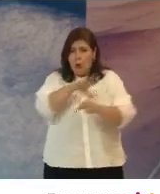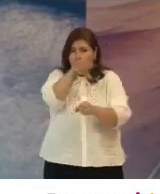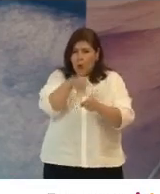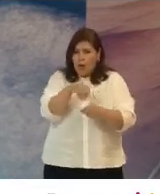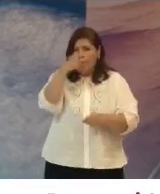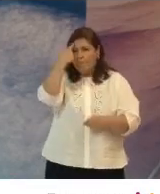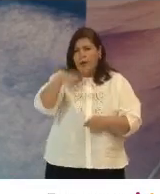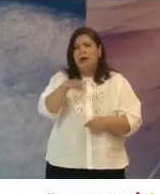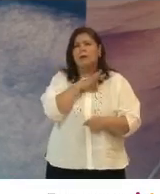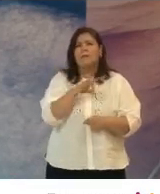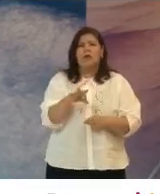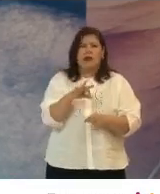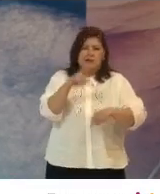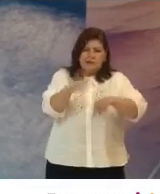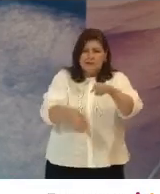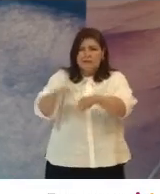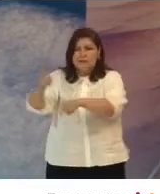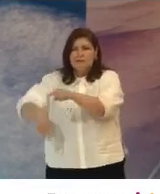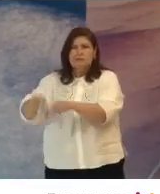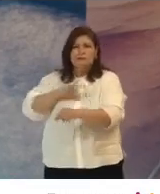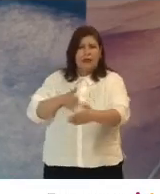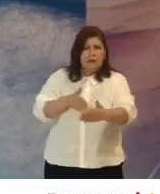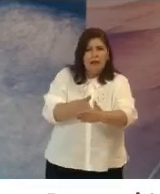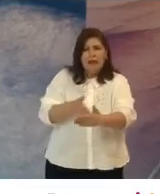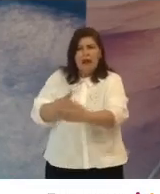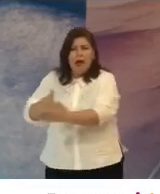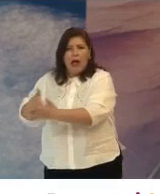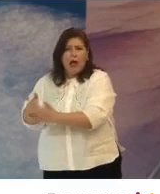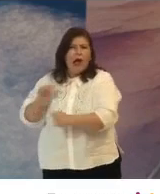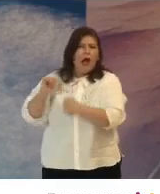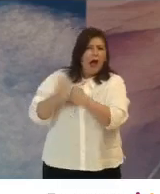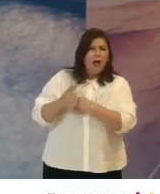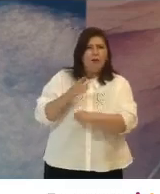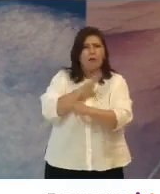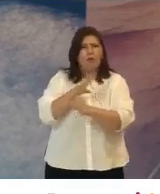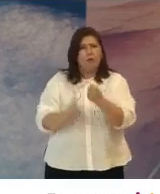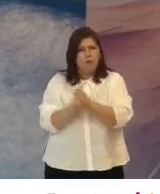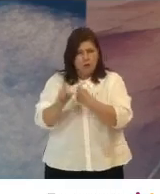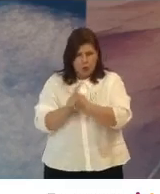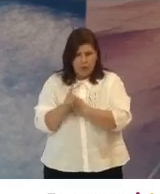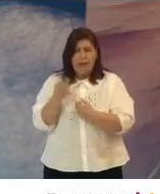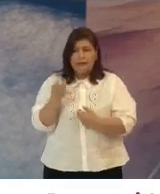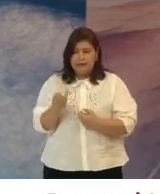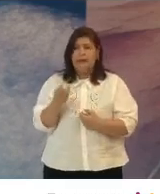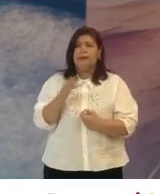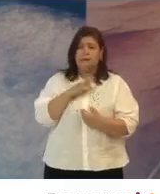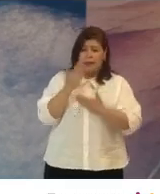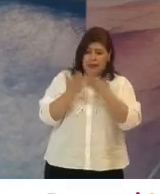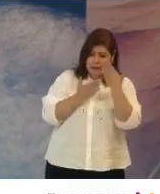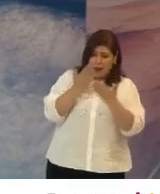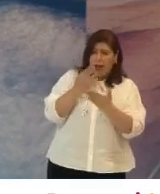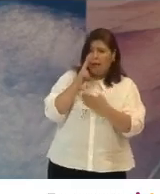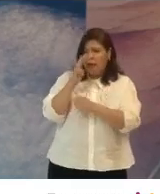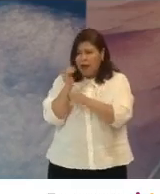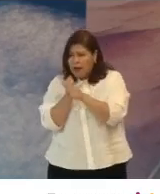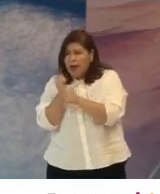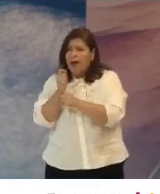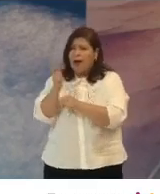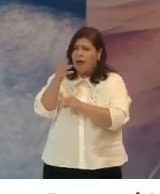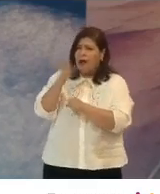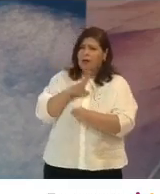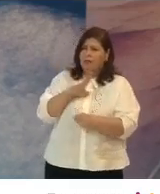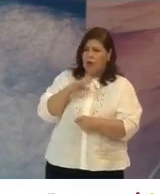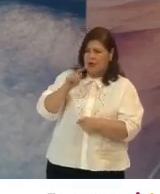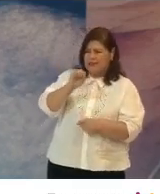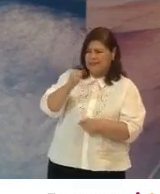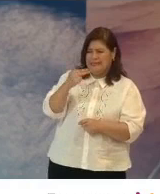para remover los obstáculos que hoy mantienen a los problemas en su raíz. Estudiar y aprender de Otto Scharmer y su teoría U